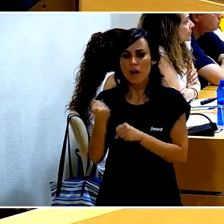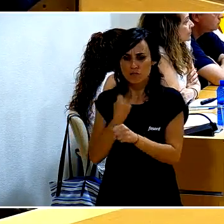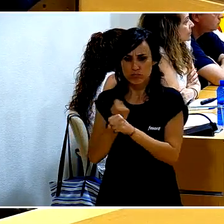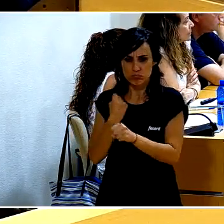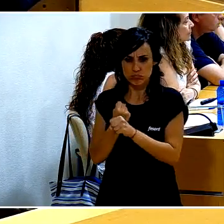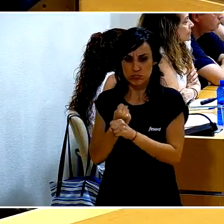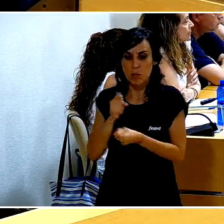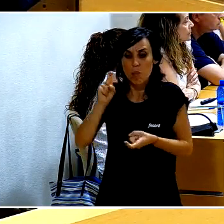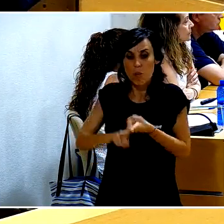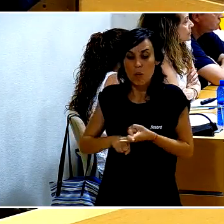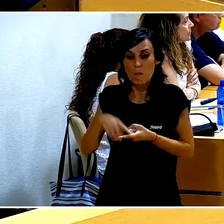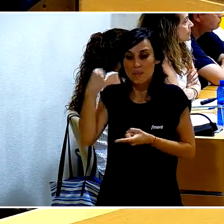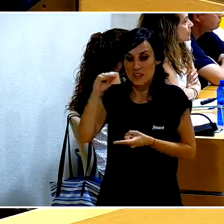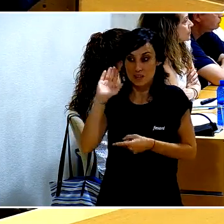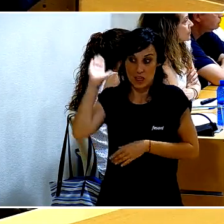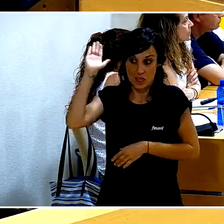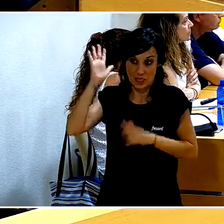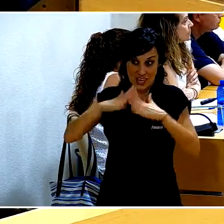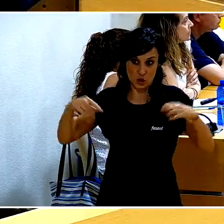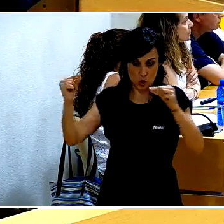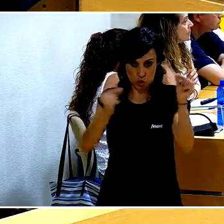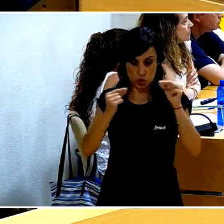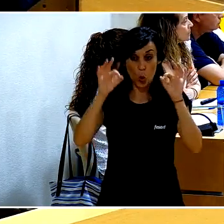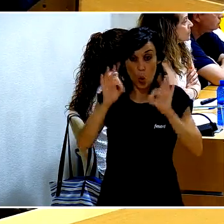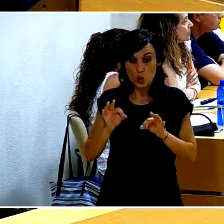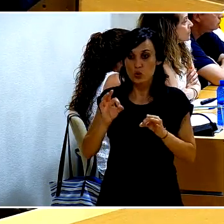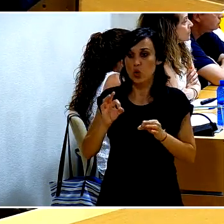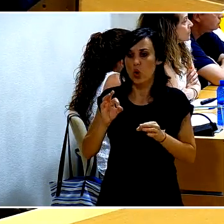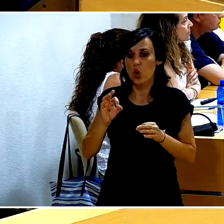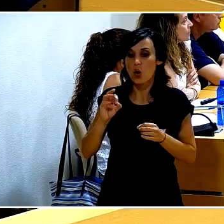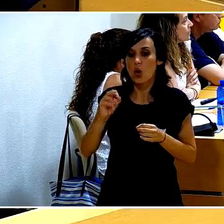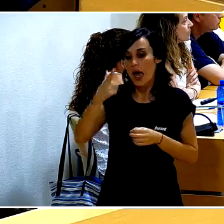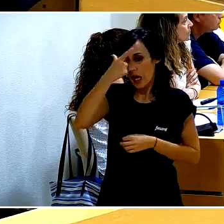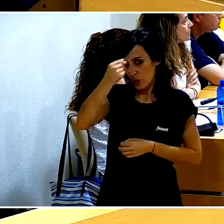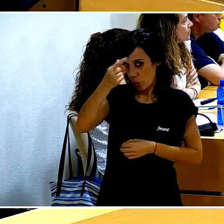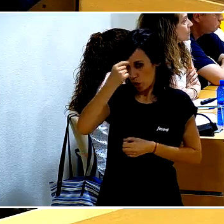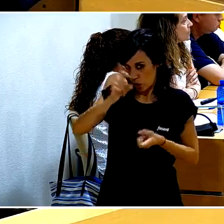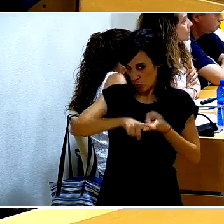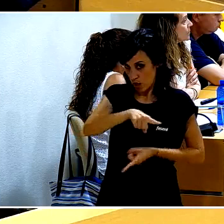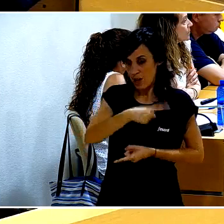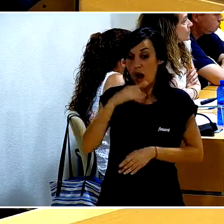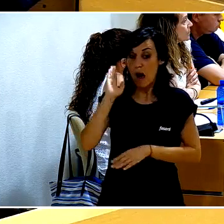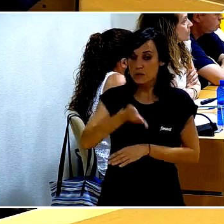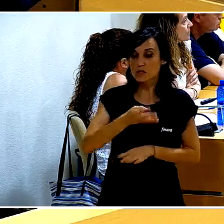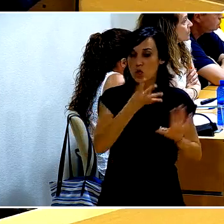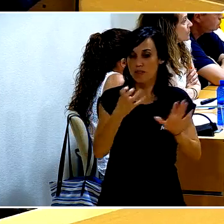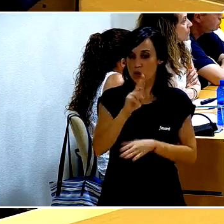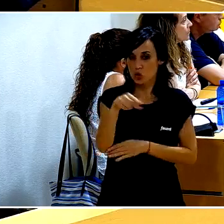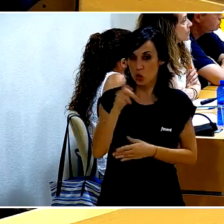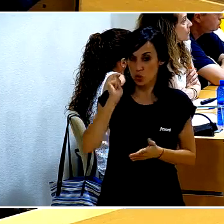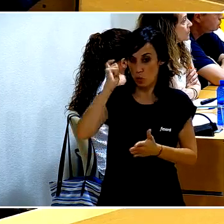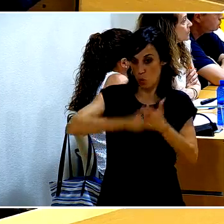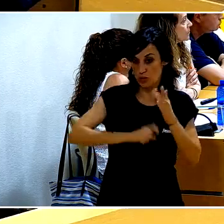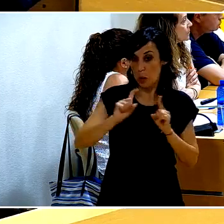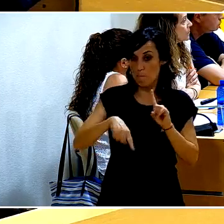del presidente de las Cortes, precisamente de Enric Morera. La condenan a pagar 900 euros de multa y una indemnización